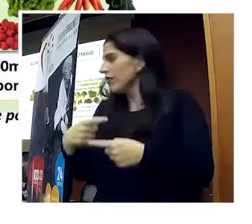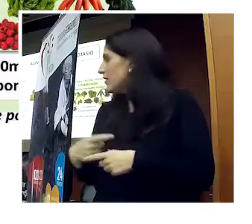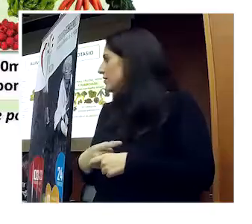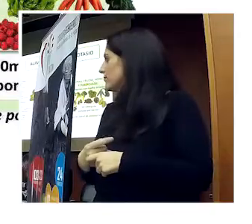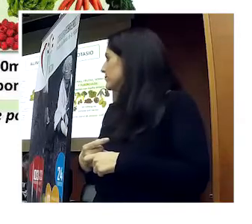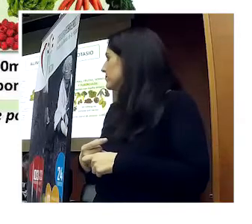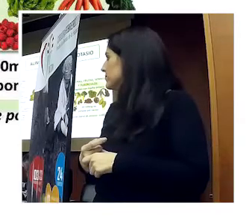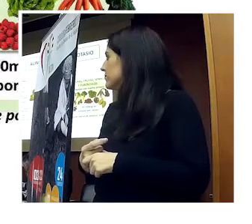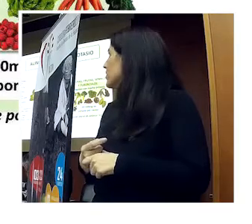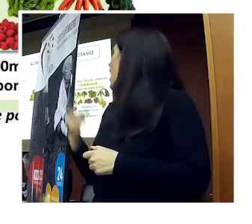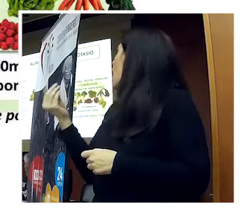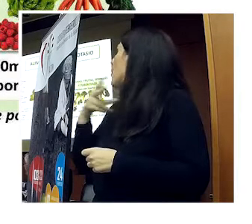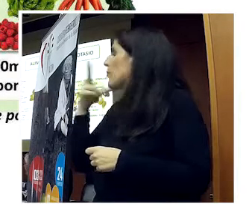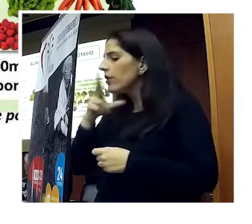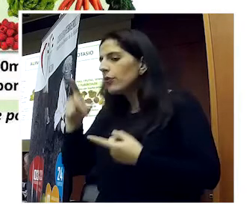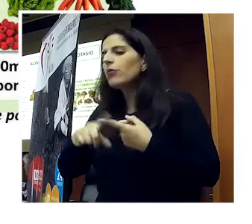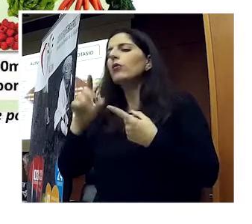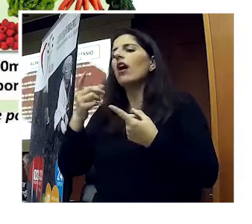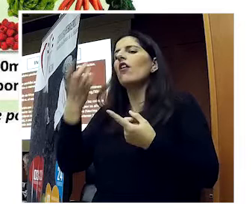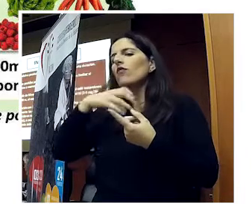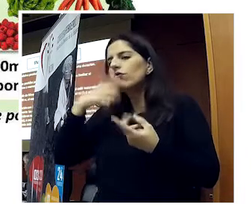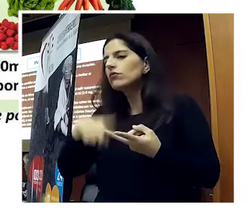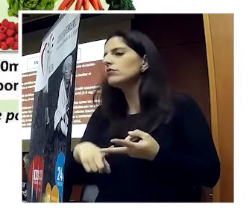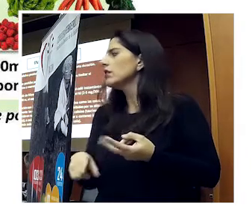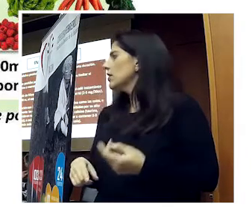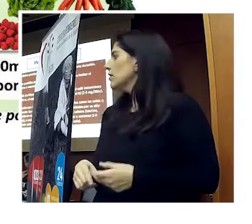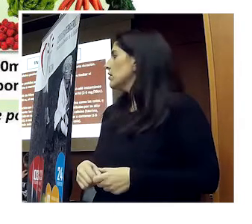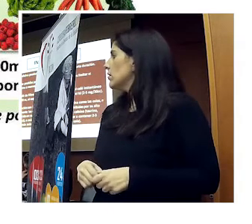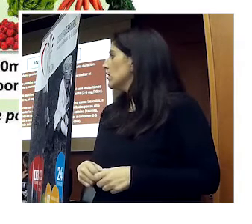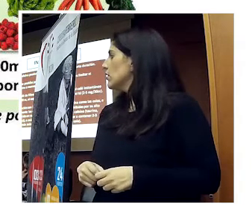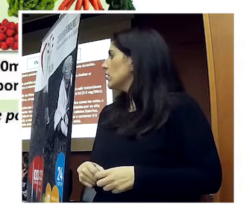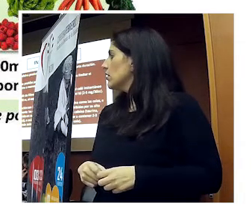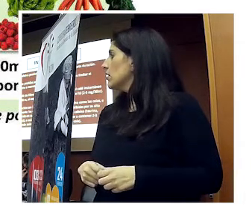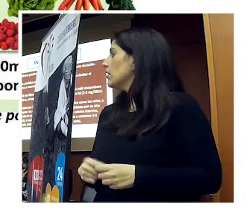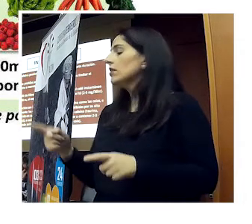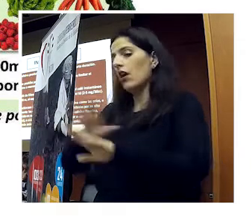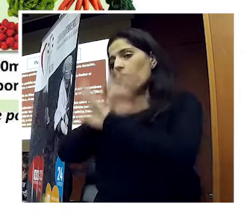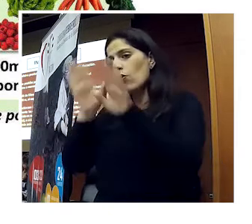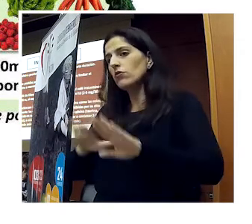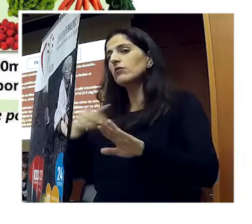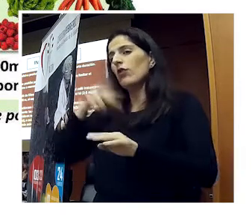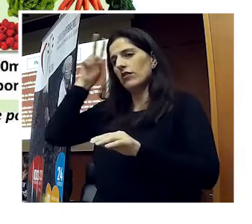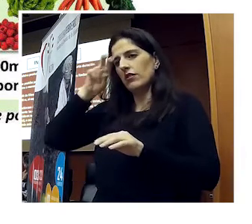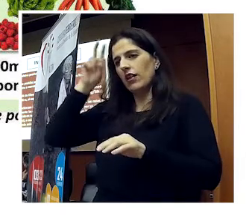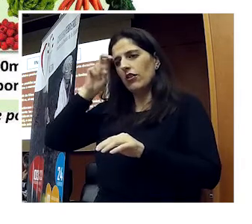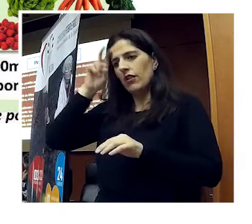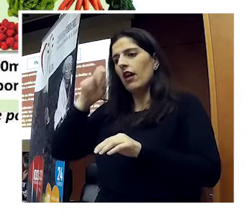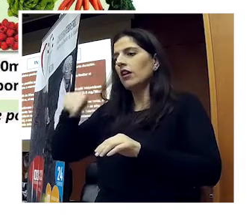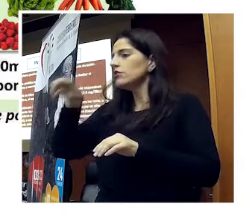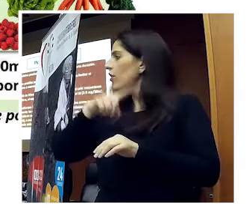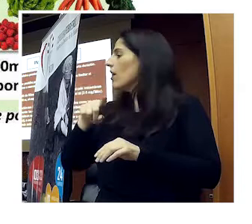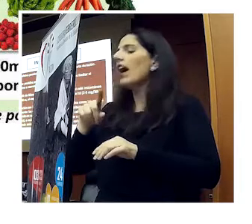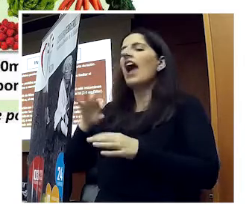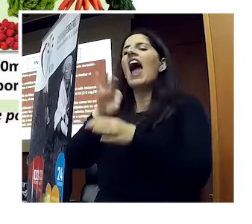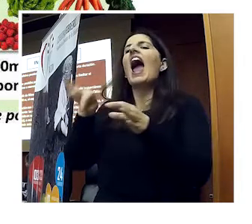aquí? Verduras, frutas, etcétera, etcétera. Y ya mi última diapositiva para recordar un tema conflictivo. El